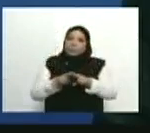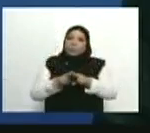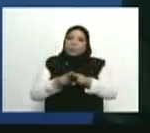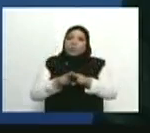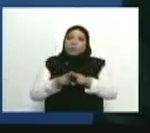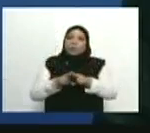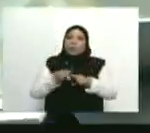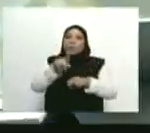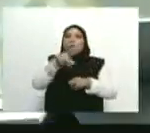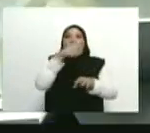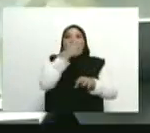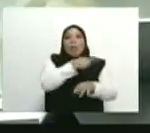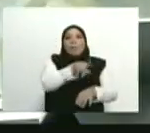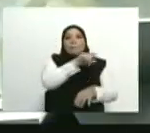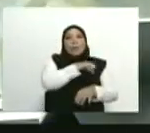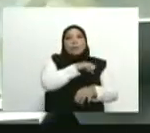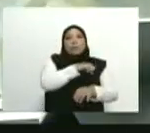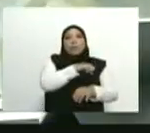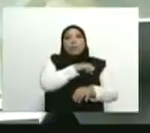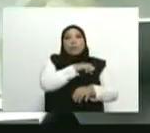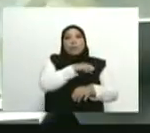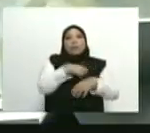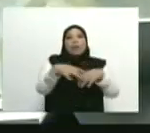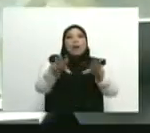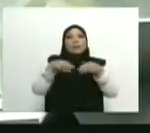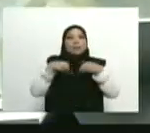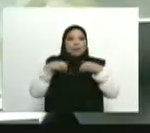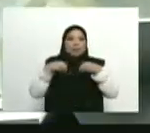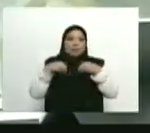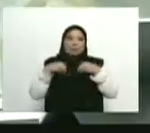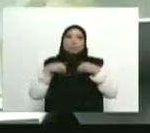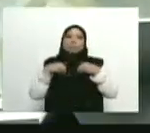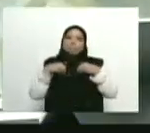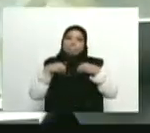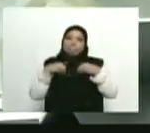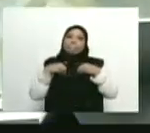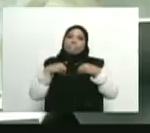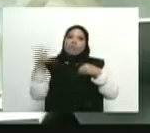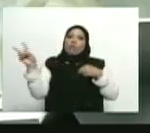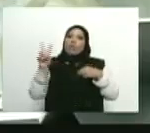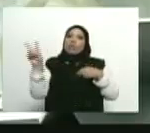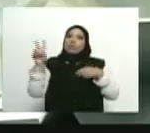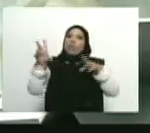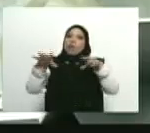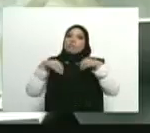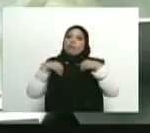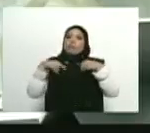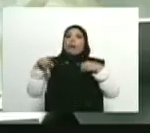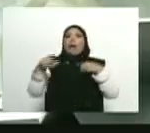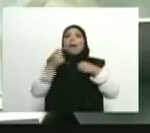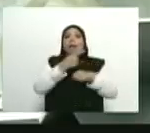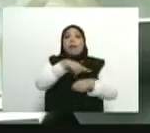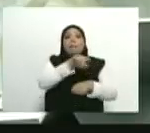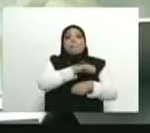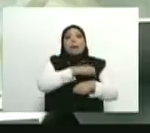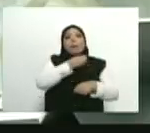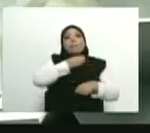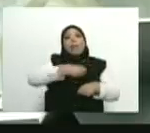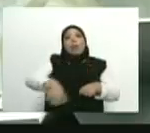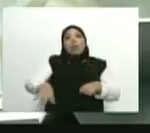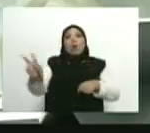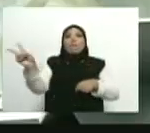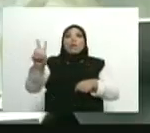la capitulación los españoles reconocen nuestra república. La república. Nuestra república